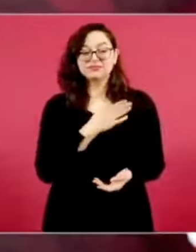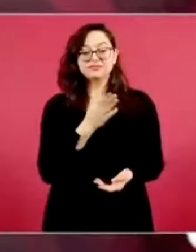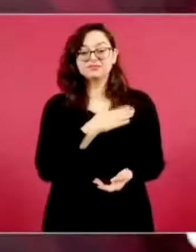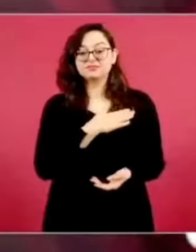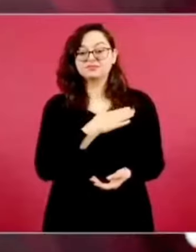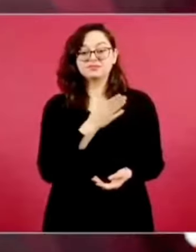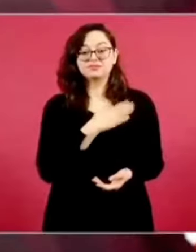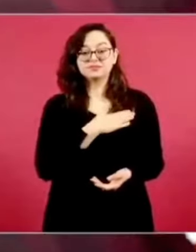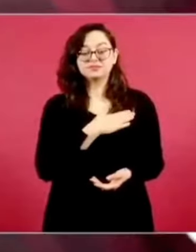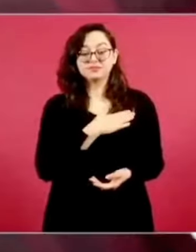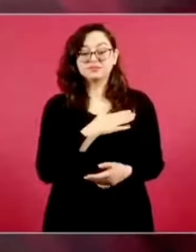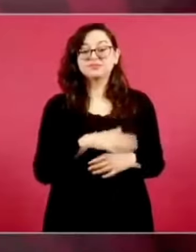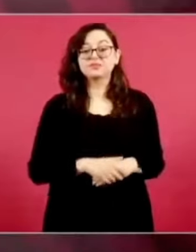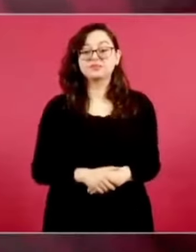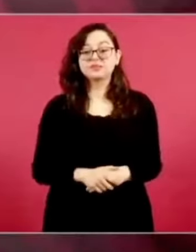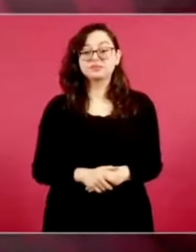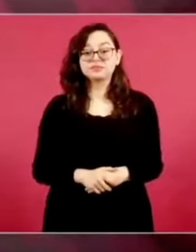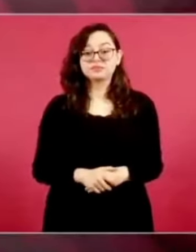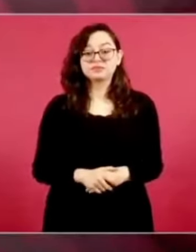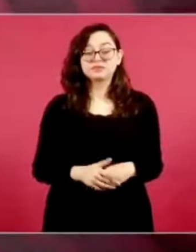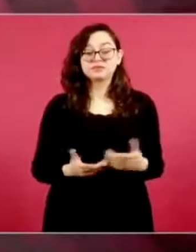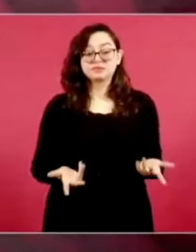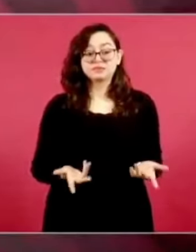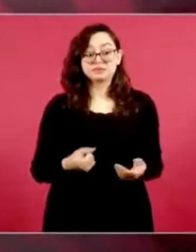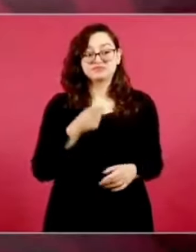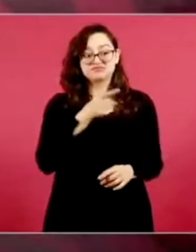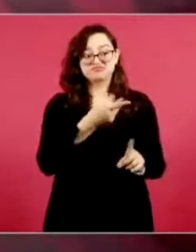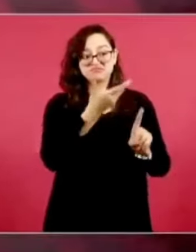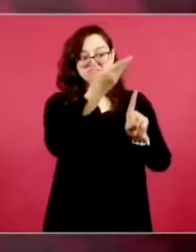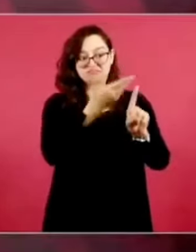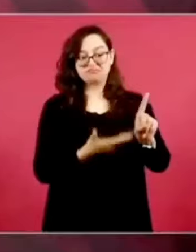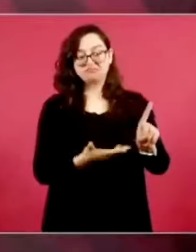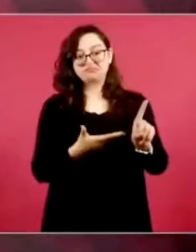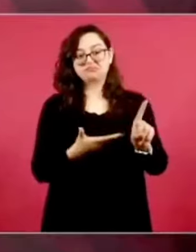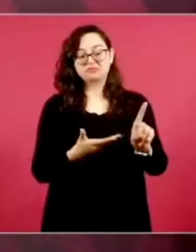porque cuando lo están fusilando, temblaban